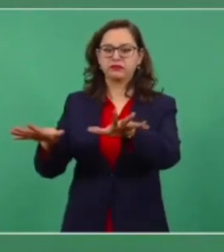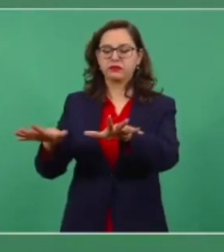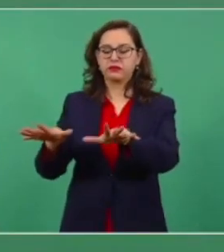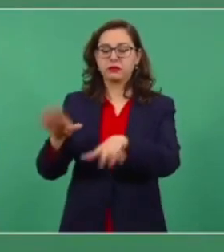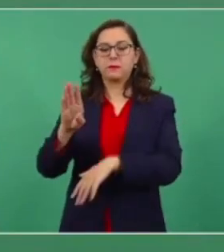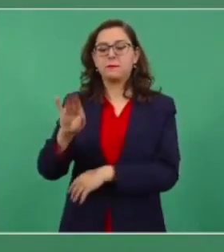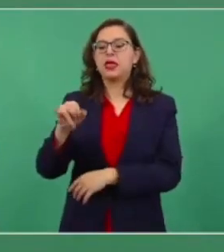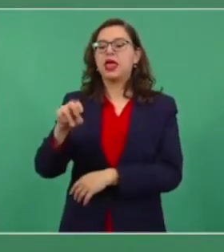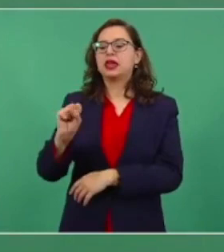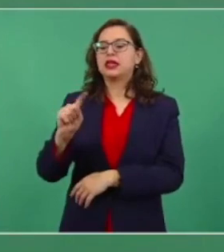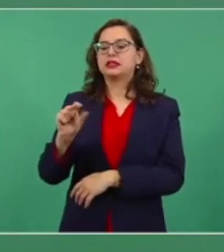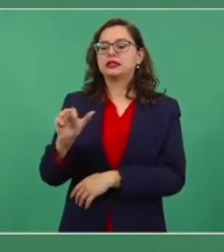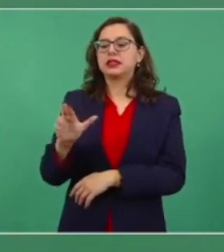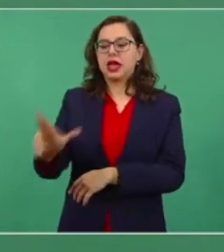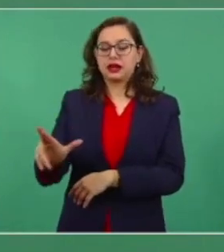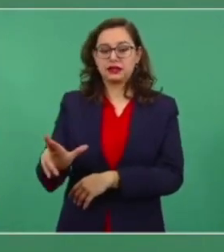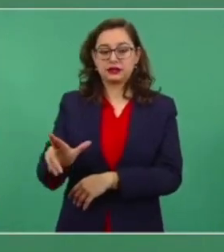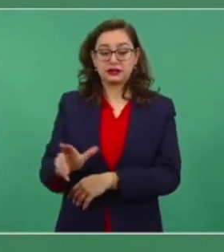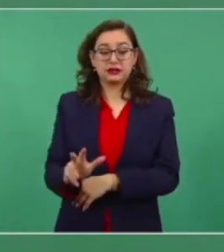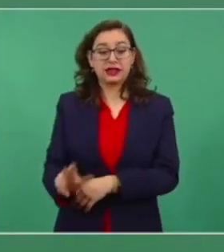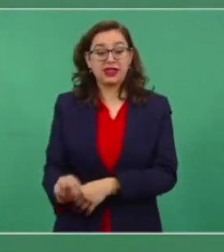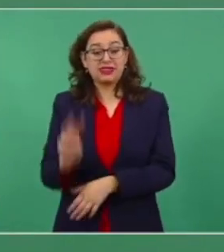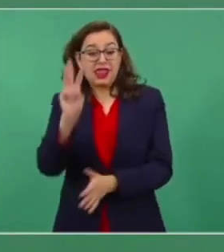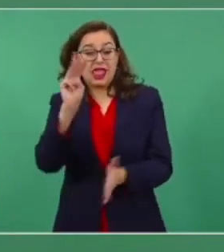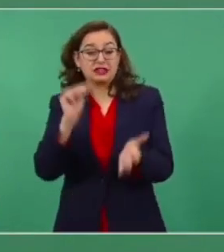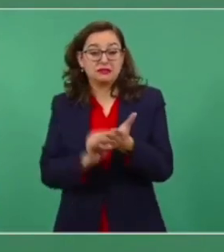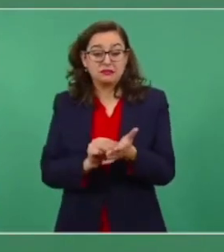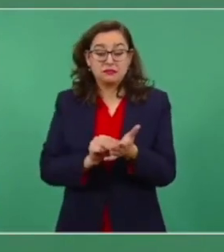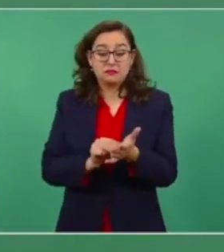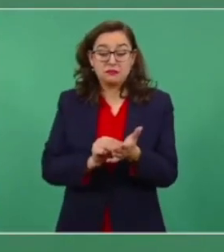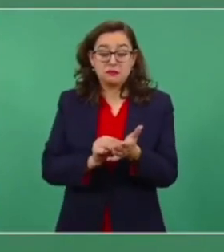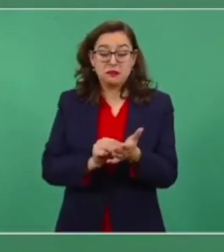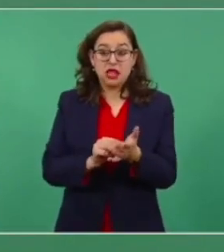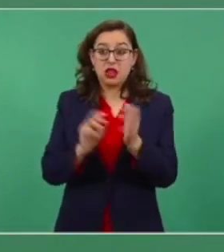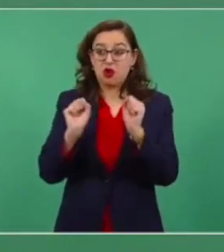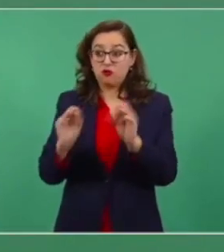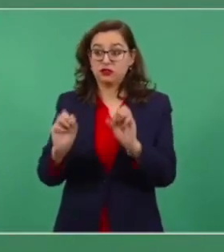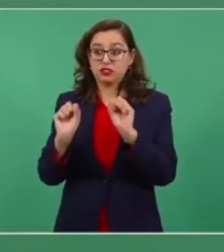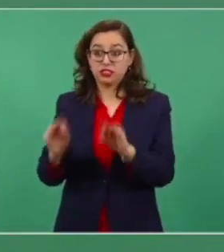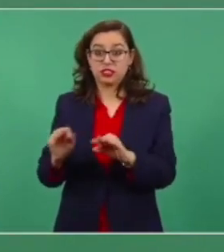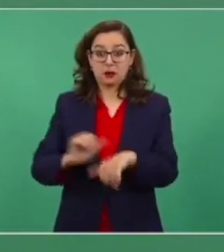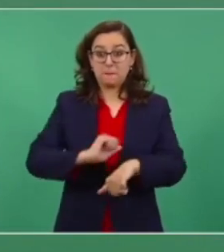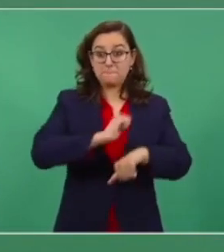de 3,000 sucursales, donde no llegan